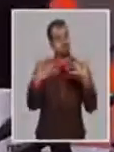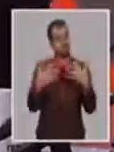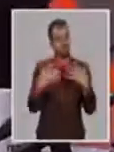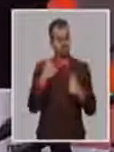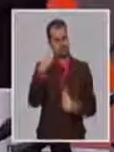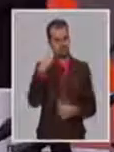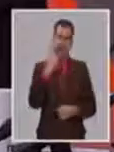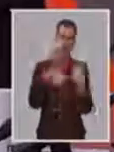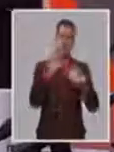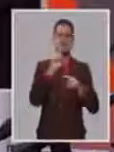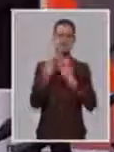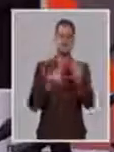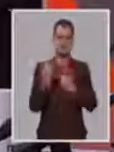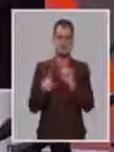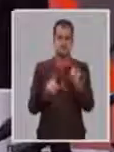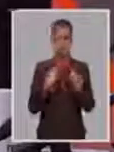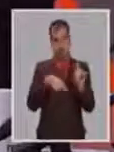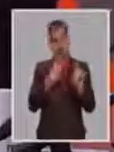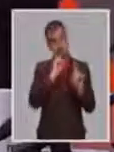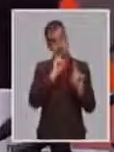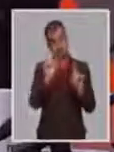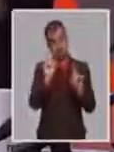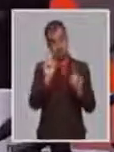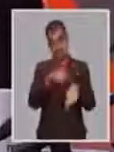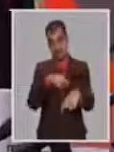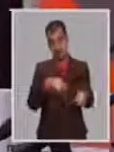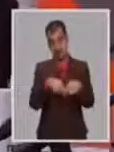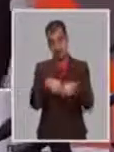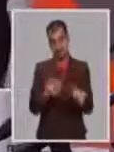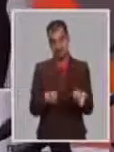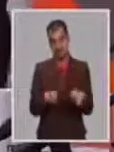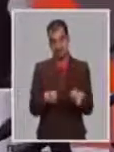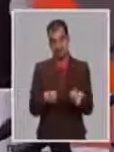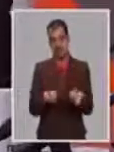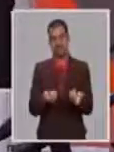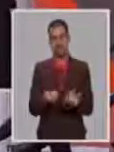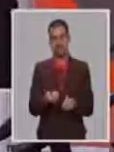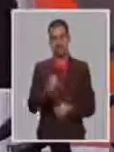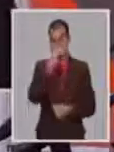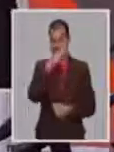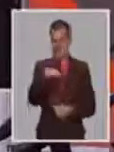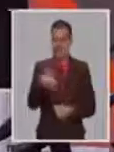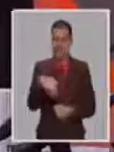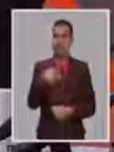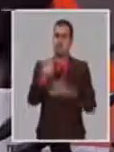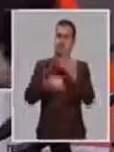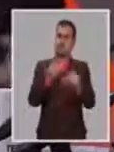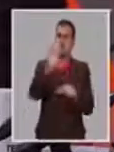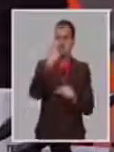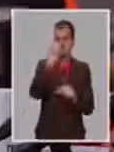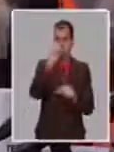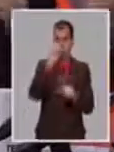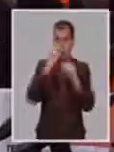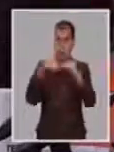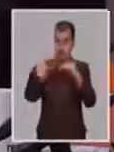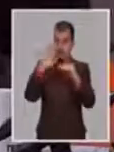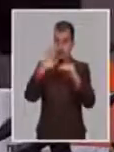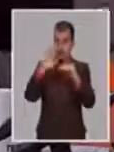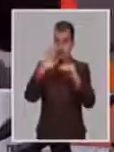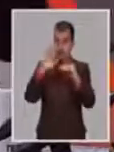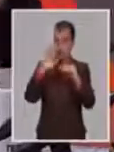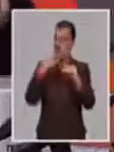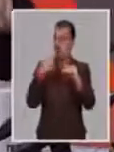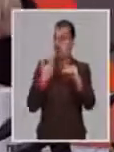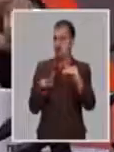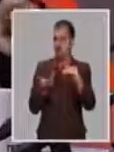se me quedan algunas preguntas que hoy creo que no va a ser posible. Los niños, las personas mayores de 80 años, porque quiero ir hacia